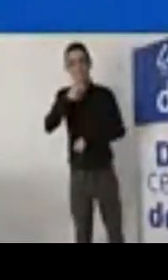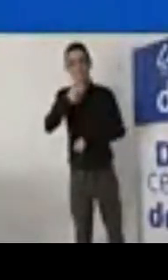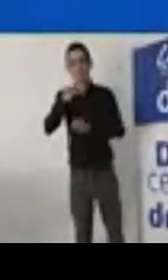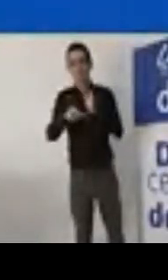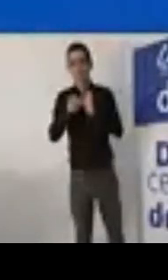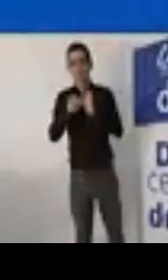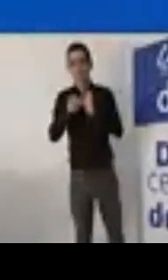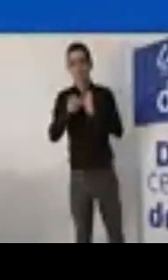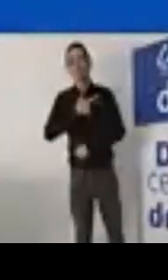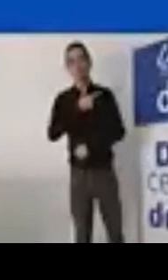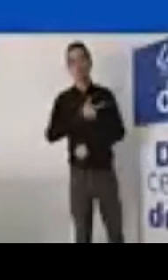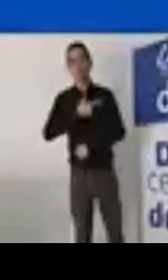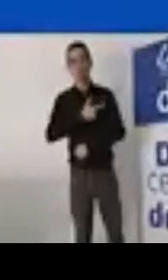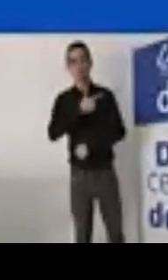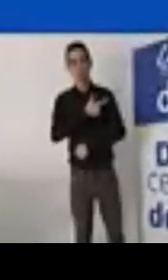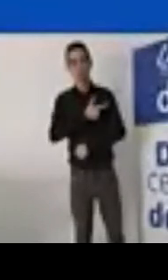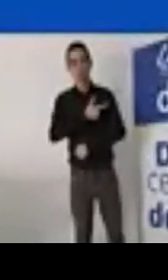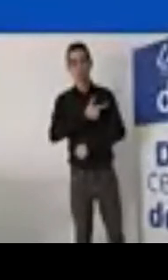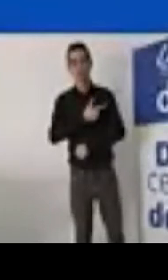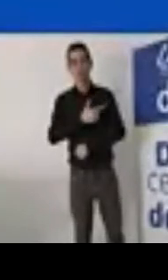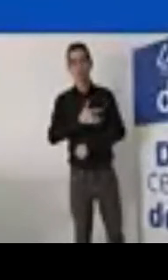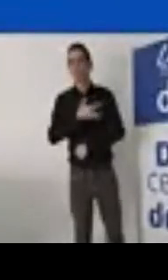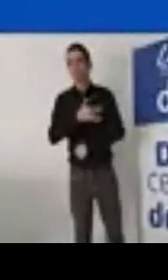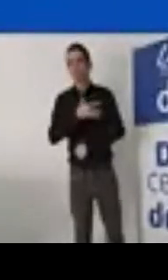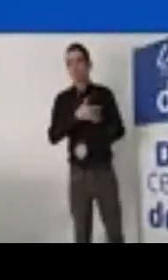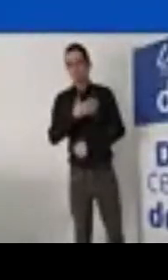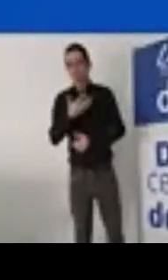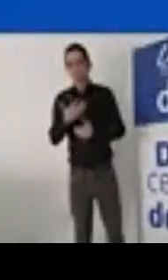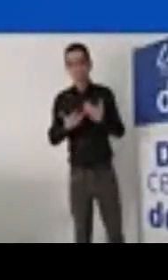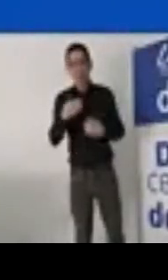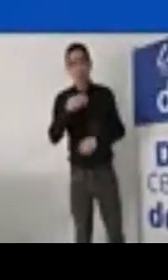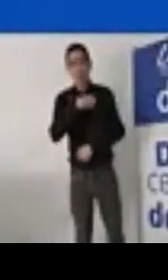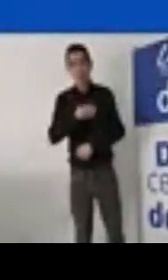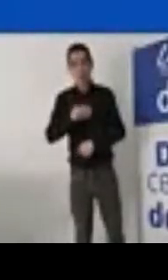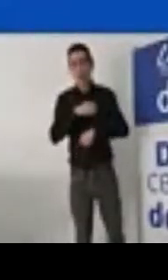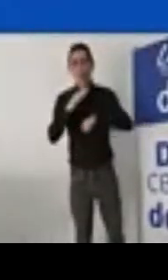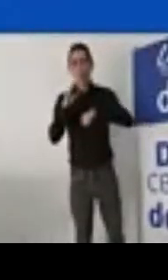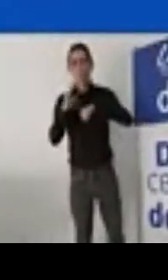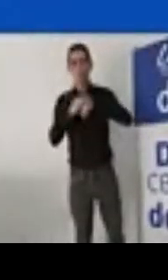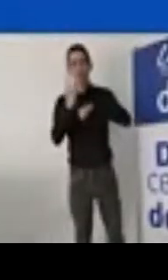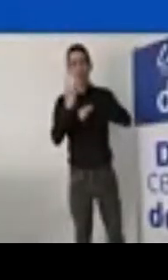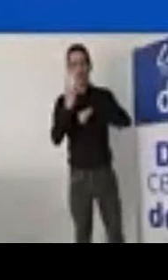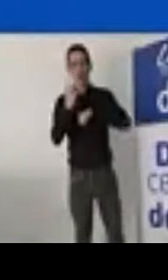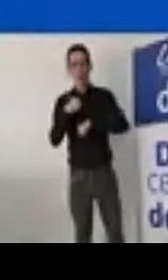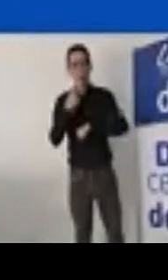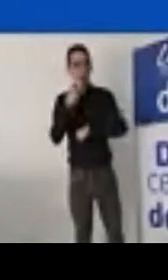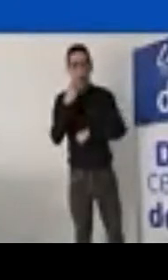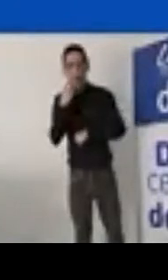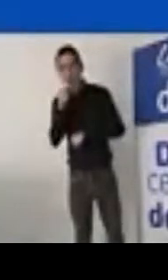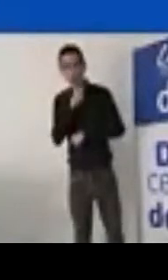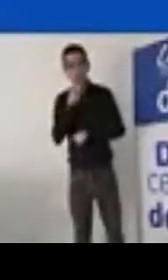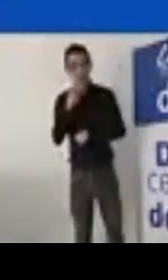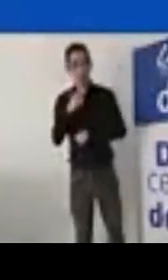Es gratificante saber que hay mucho interés de ustedes por participar en estos